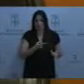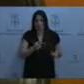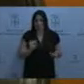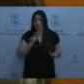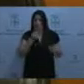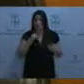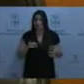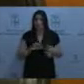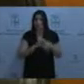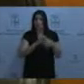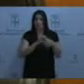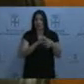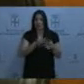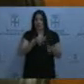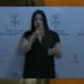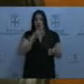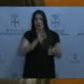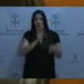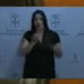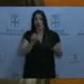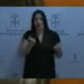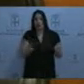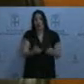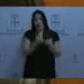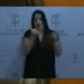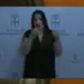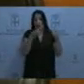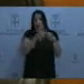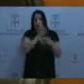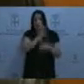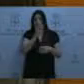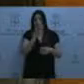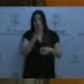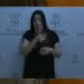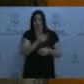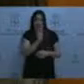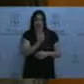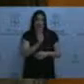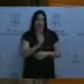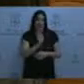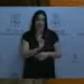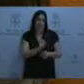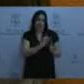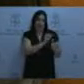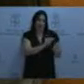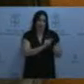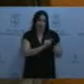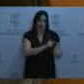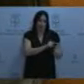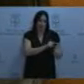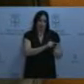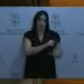última intervención o actuación del portavoz del Partido Popular, como suele acostumbrar, que